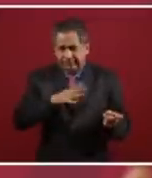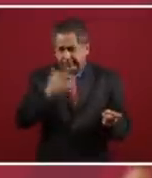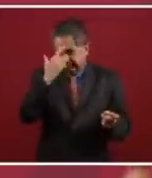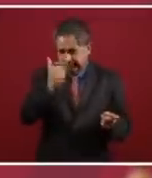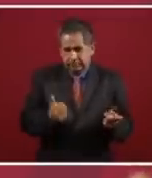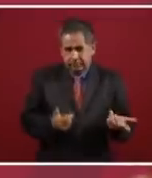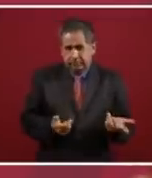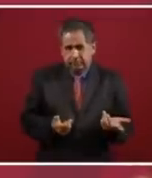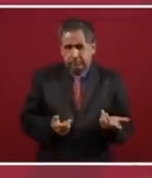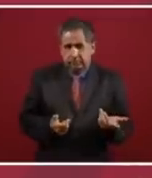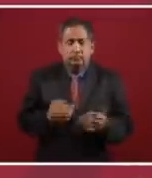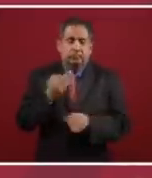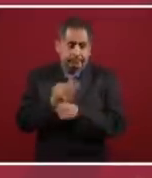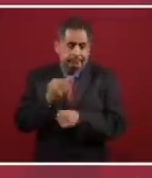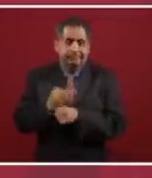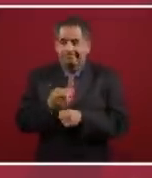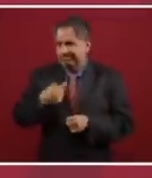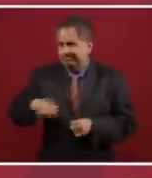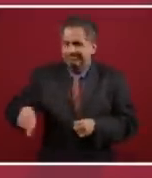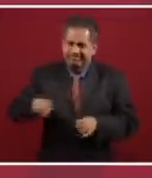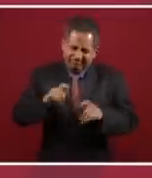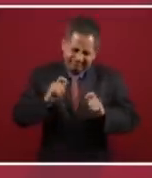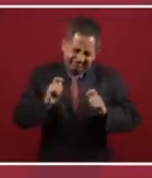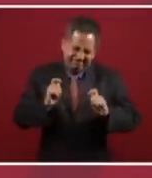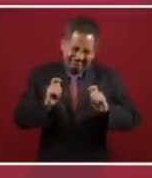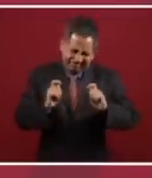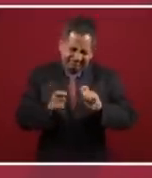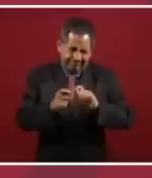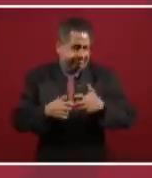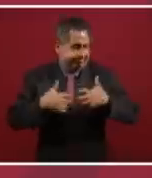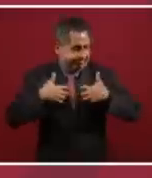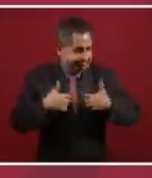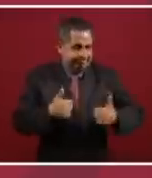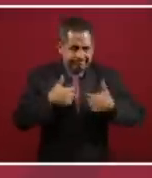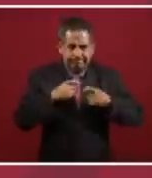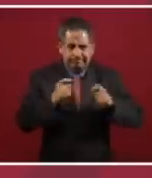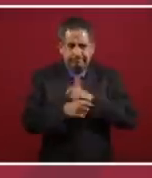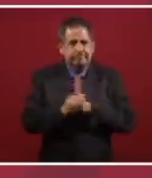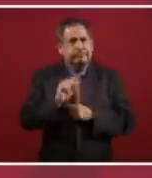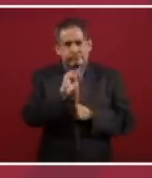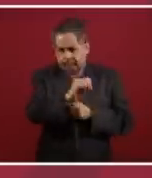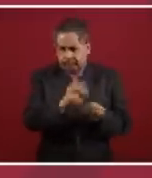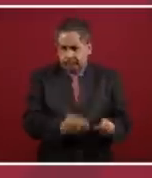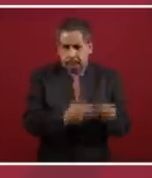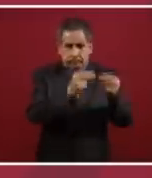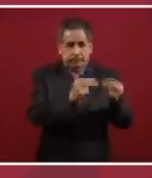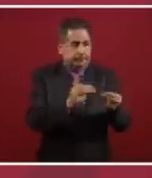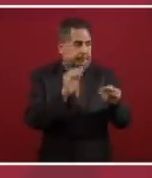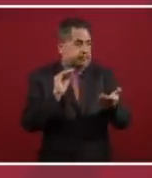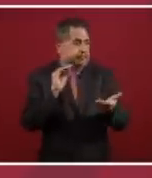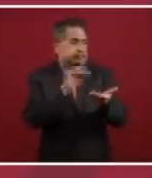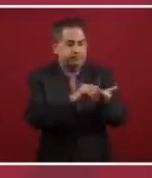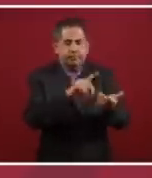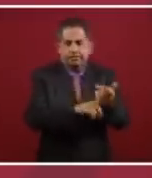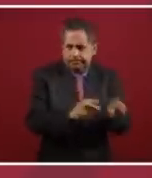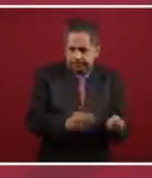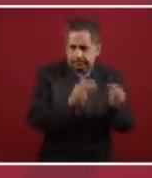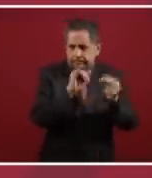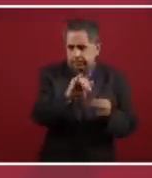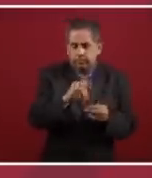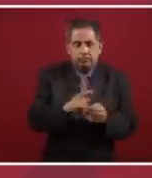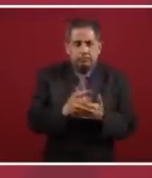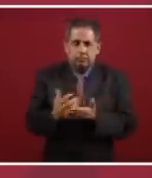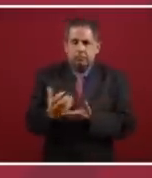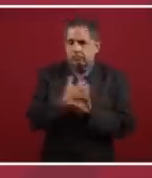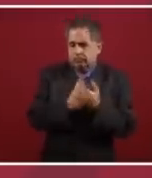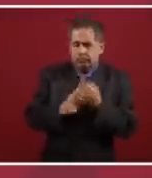Entonces está costando trabajo que se entienda de que sí a los negocios, pero con